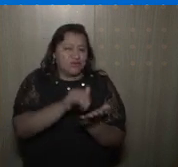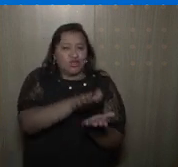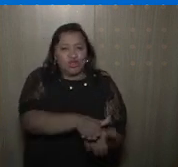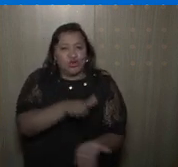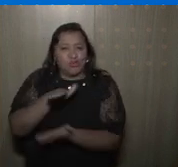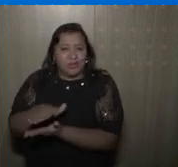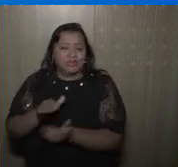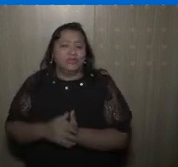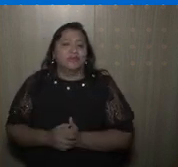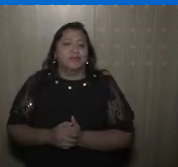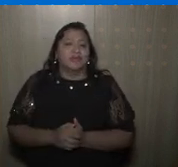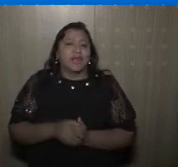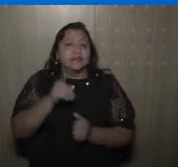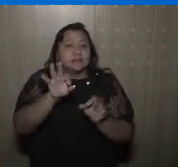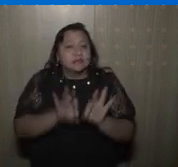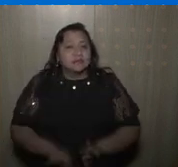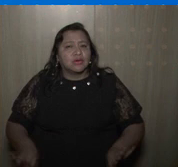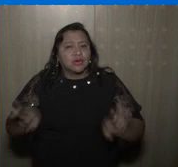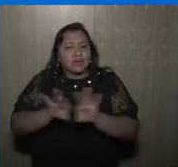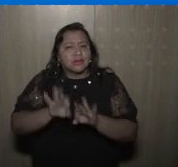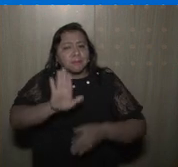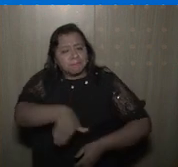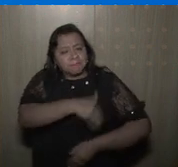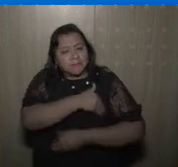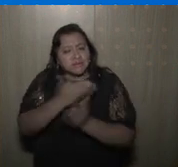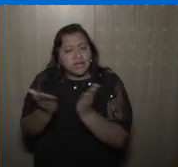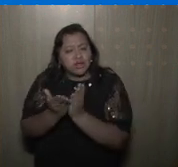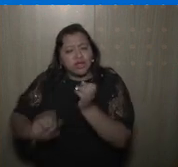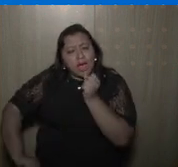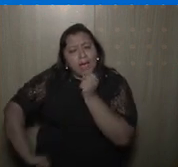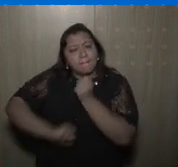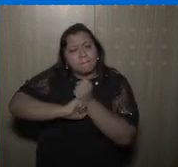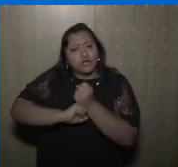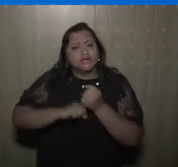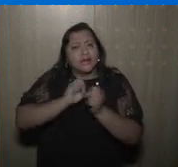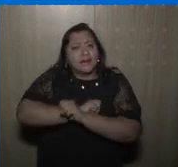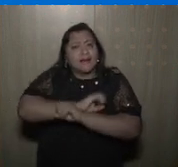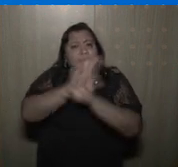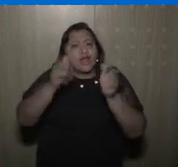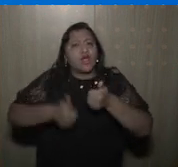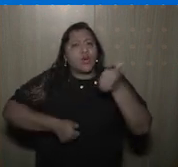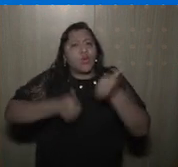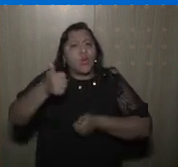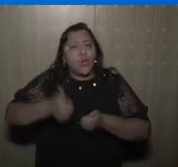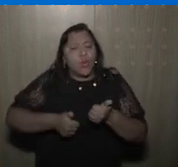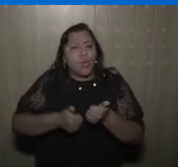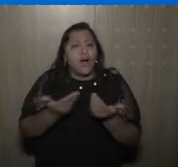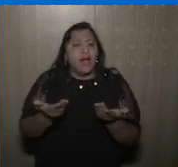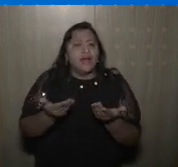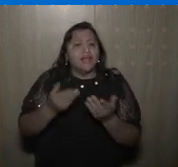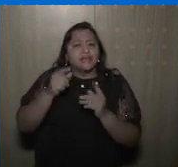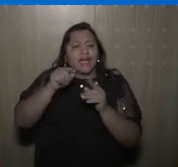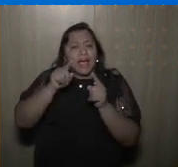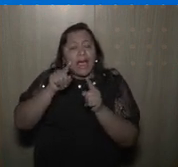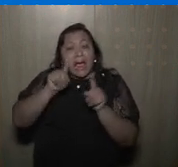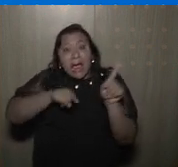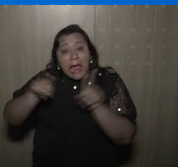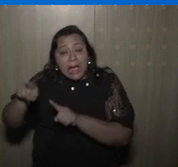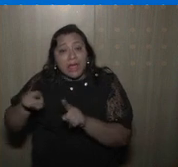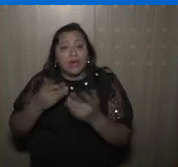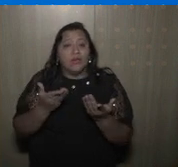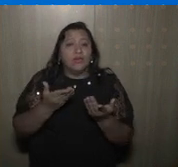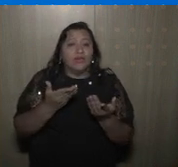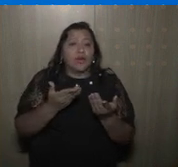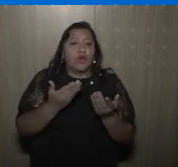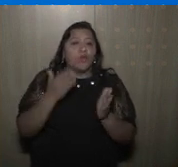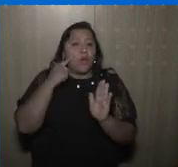Es importante que el Ministerio nos apoye para aclarar el tipo de extensiones y peso de cada uno de los anexos o evidencias con